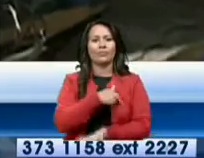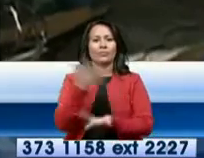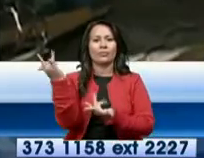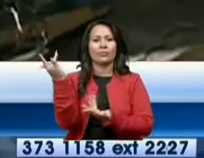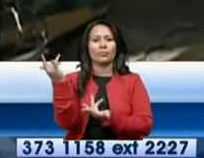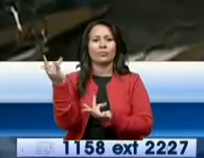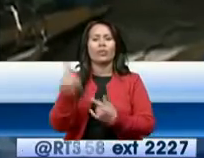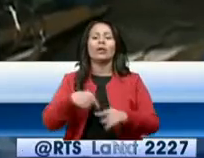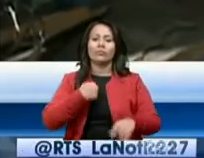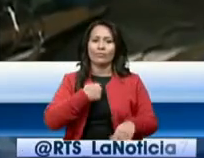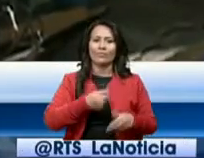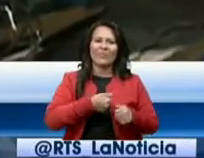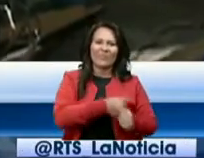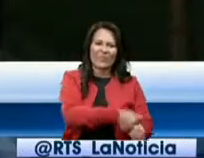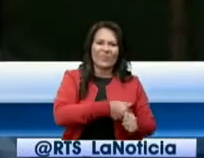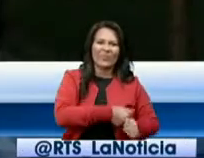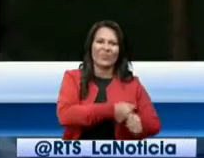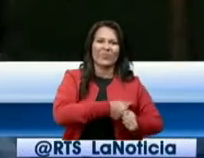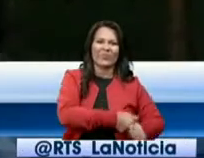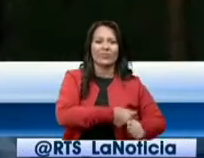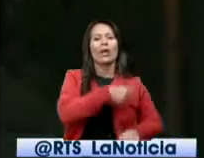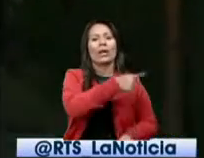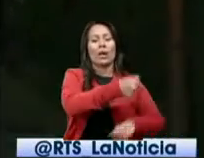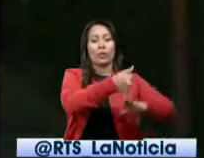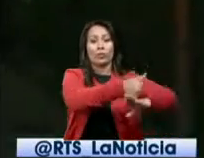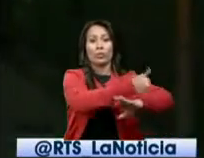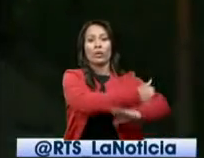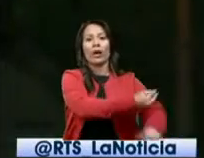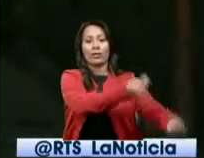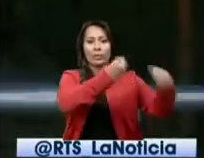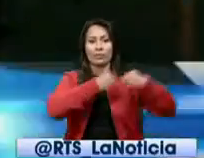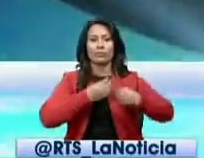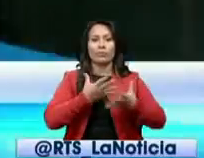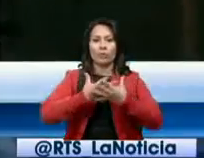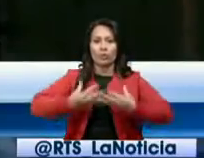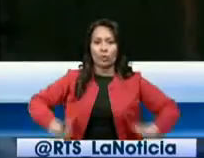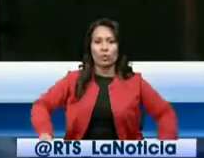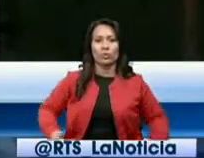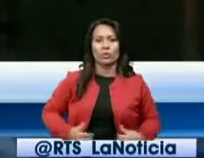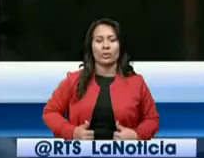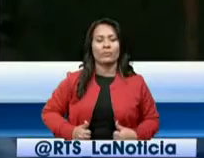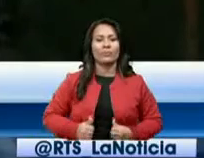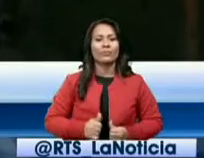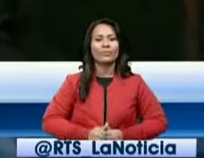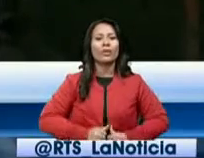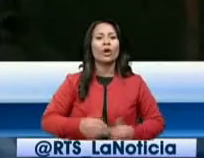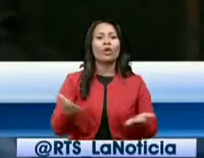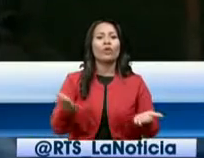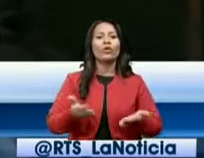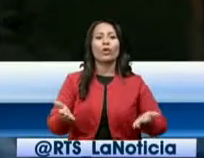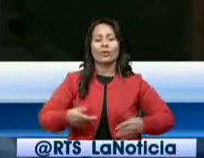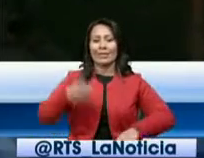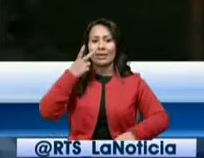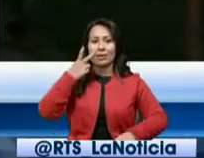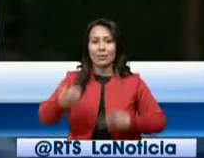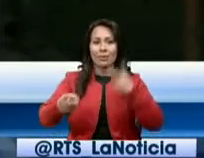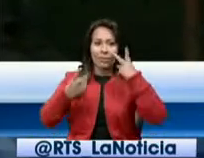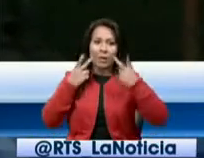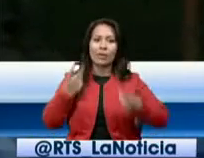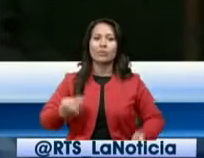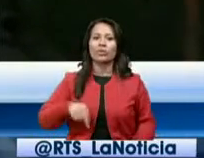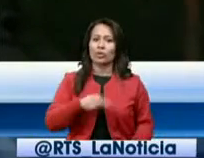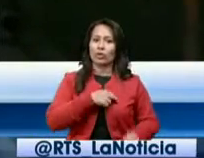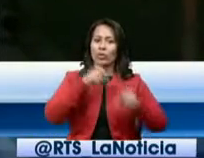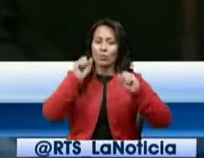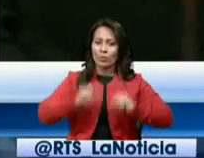seguir presionando, queremos seguir presionando. Lo que necesitamos ahora es unos estudios de suelo en donde que ya se verifiquen y nosotros poder